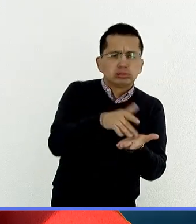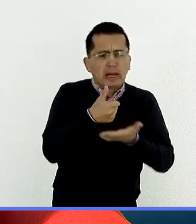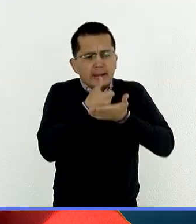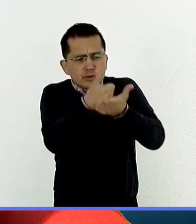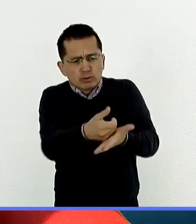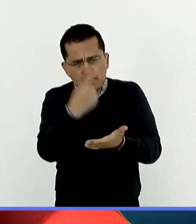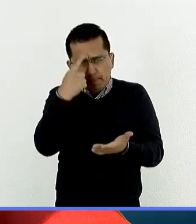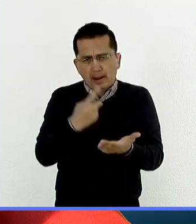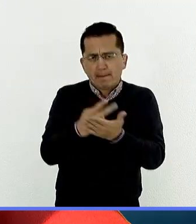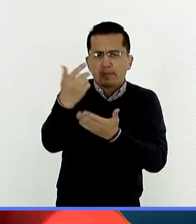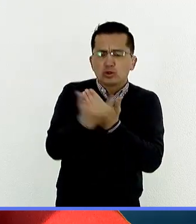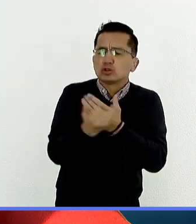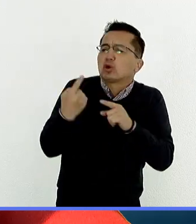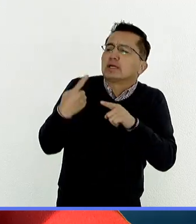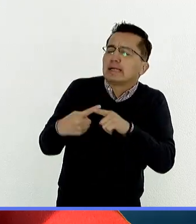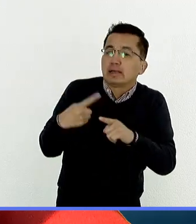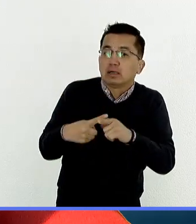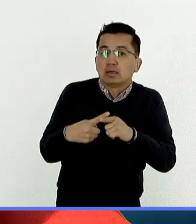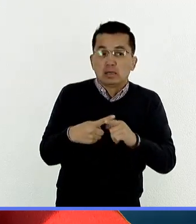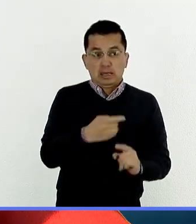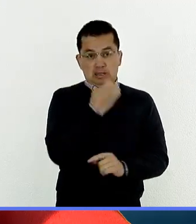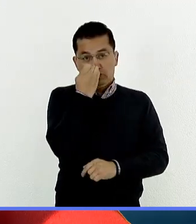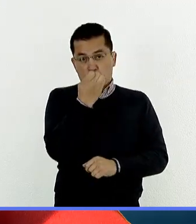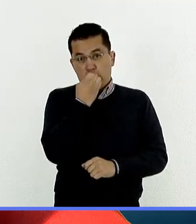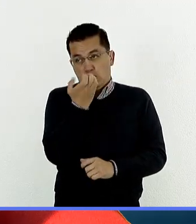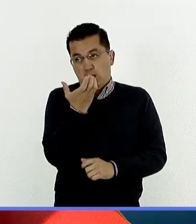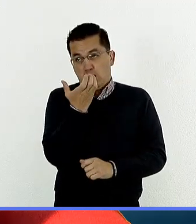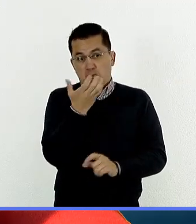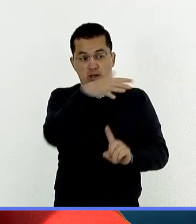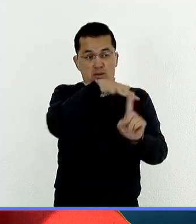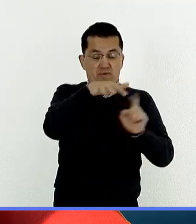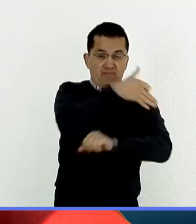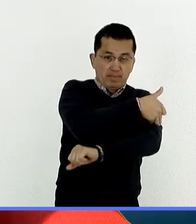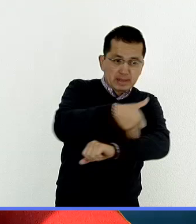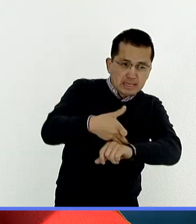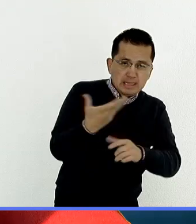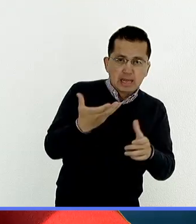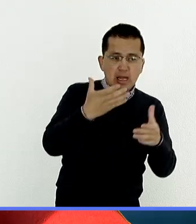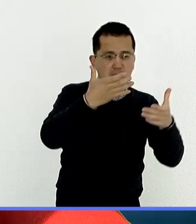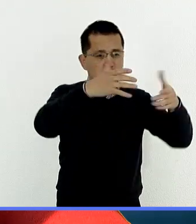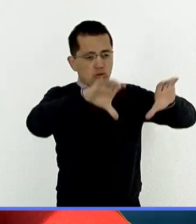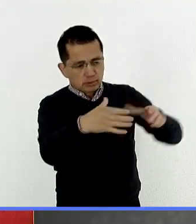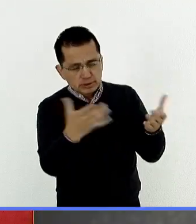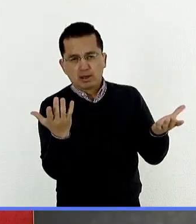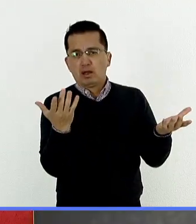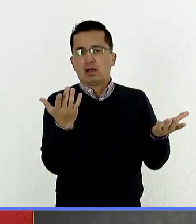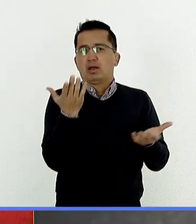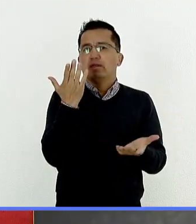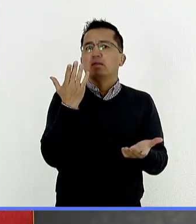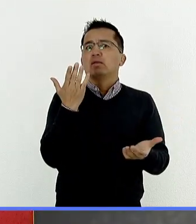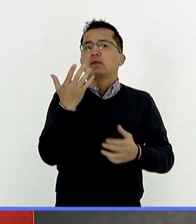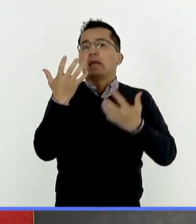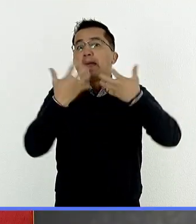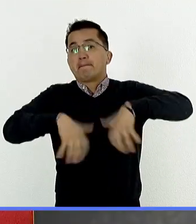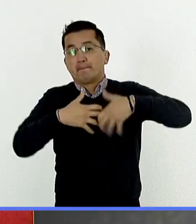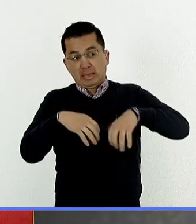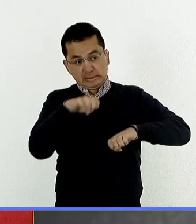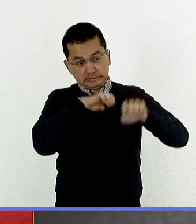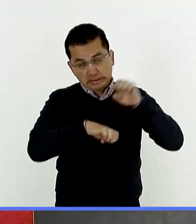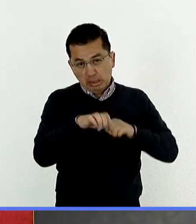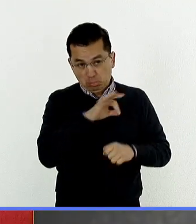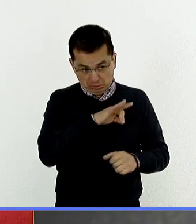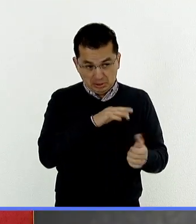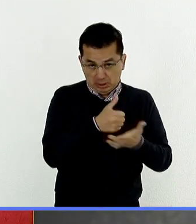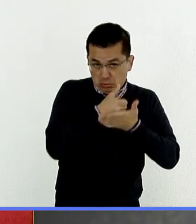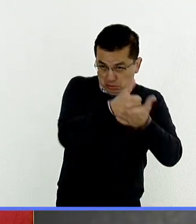de las escuelas las comunidades las empresas Quienes se pueden sumar a esta convocatoria pues